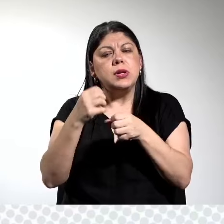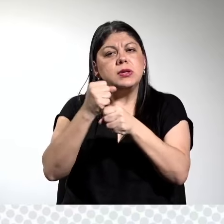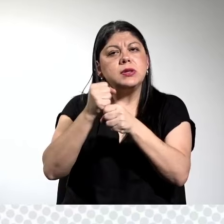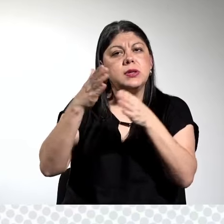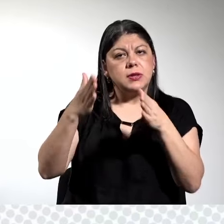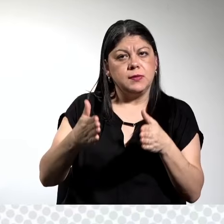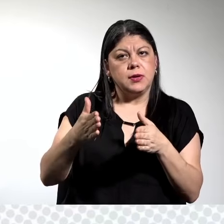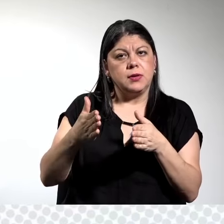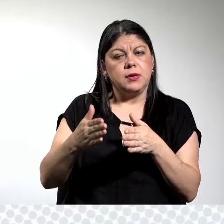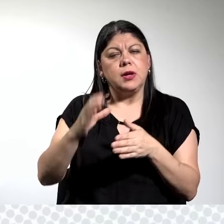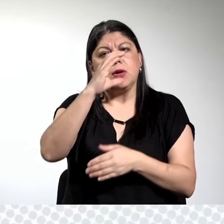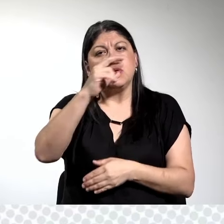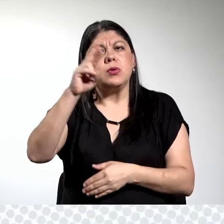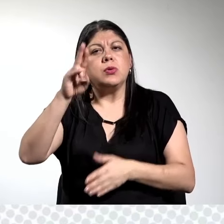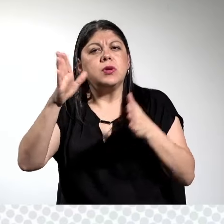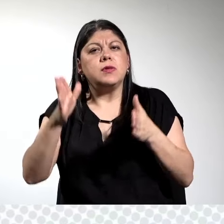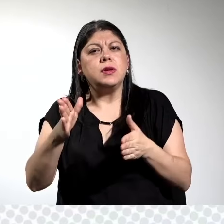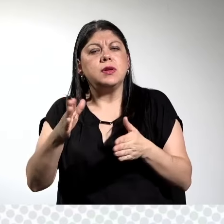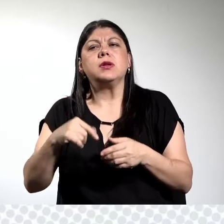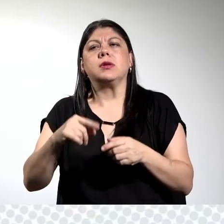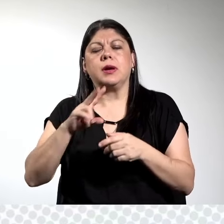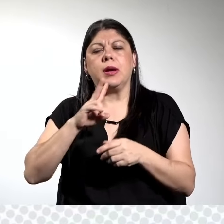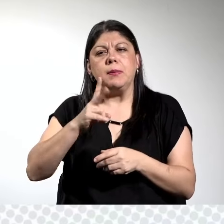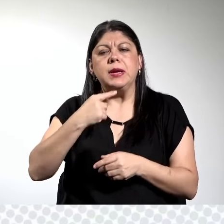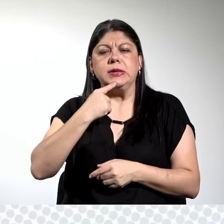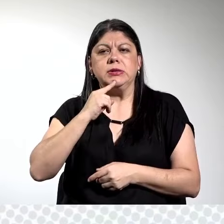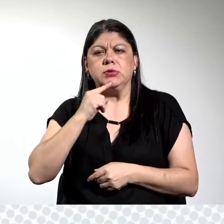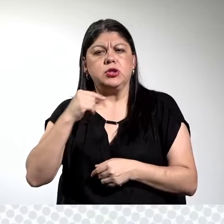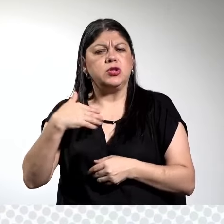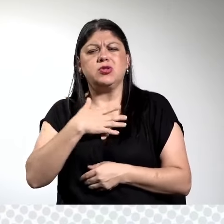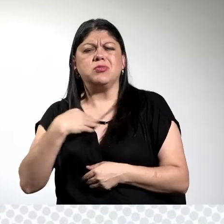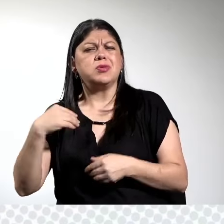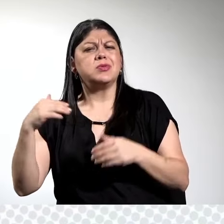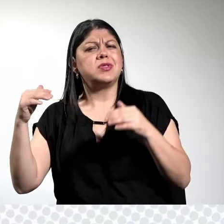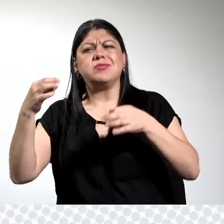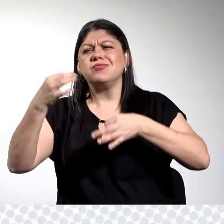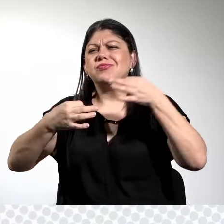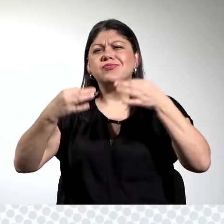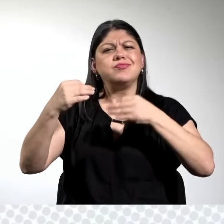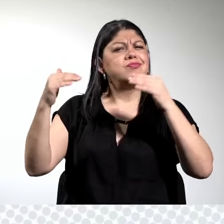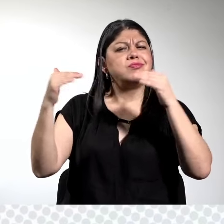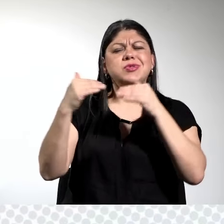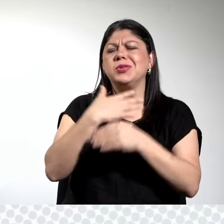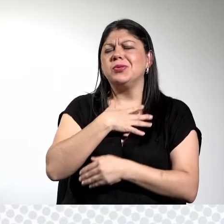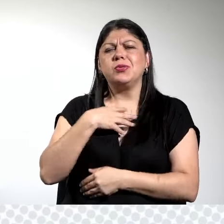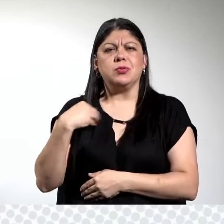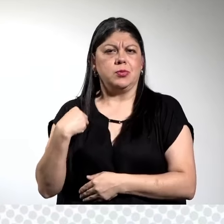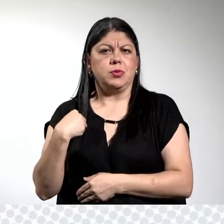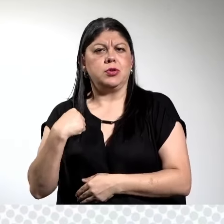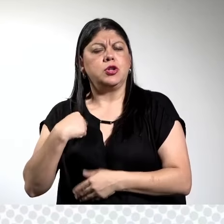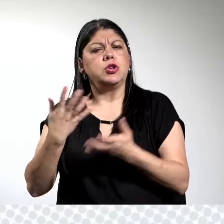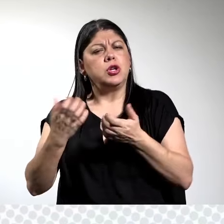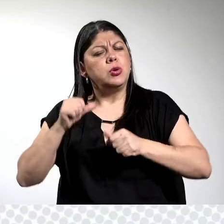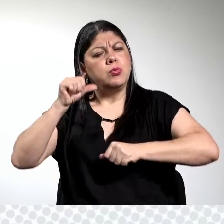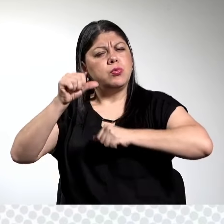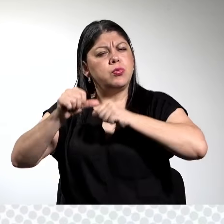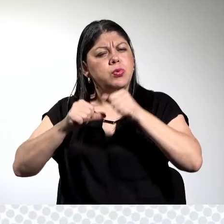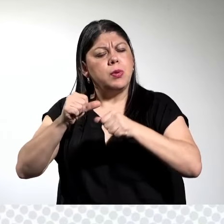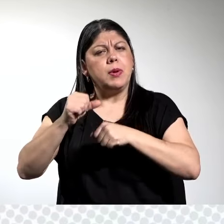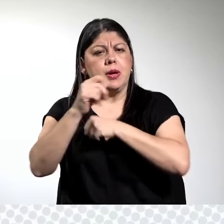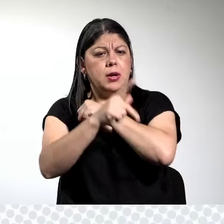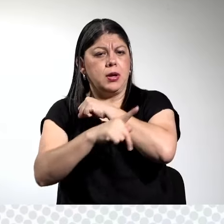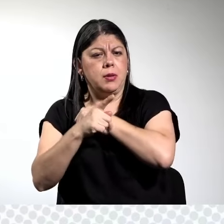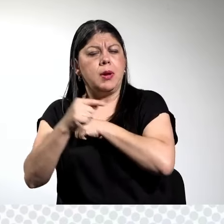costarricense que tengo serios problemas con la injusticia y que deseo pues con todo mi ser, digamos, poner todos mis esfuerzos para que este país